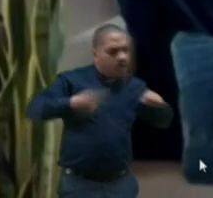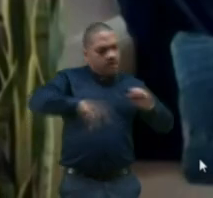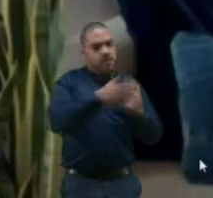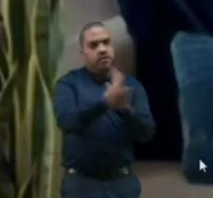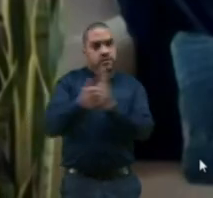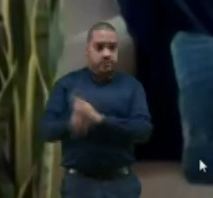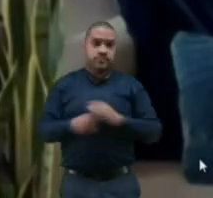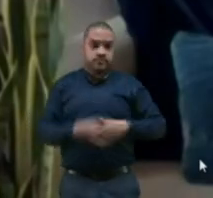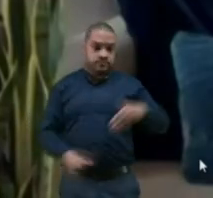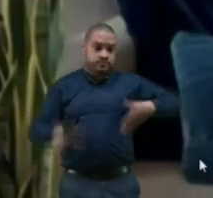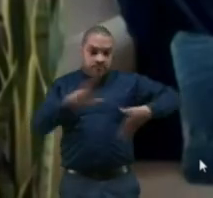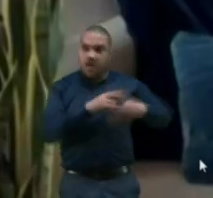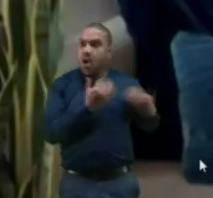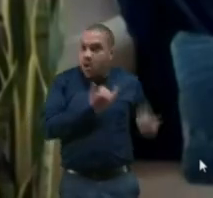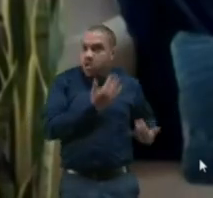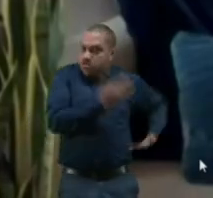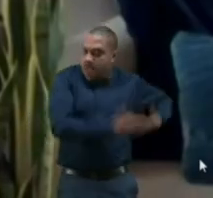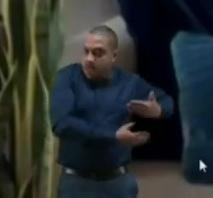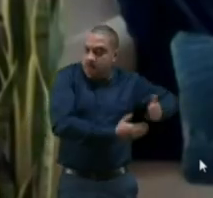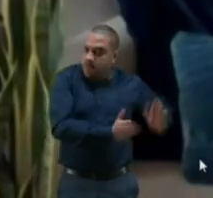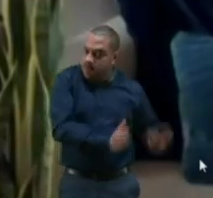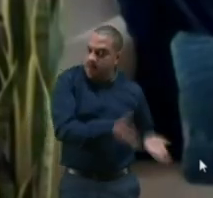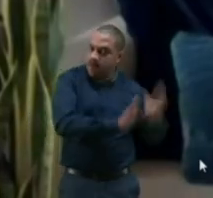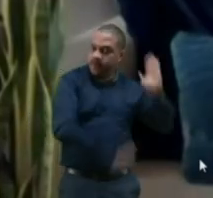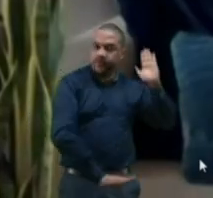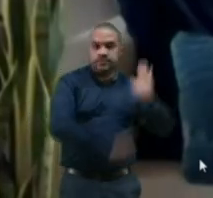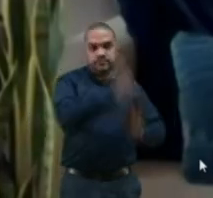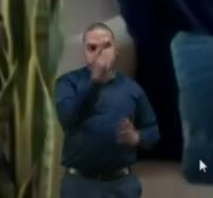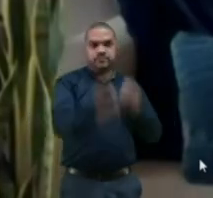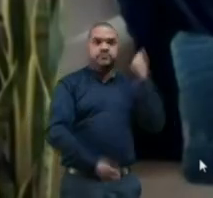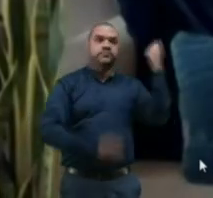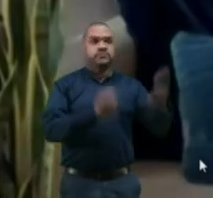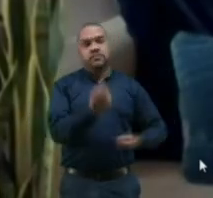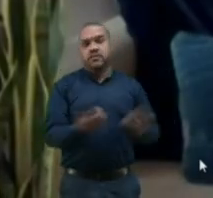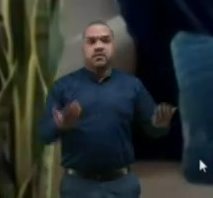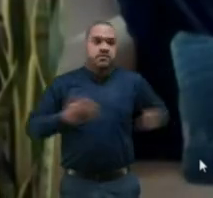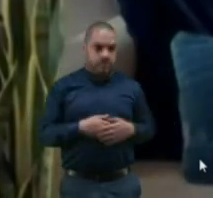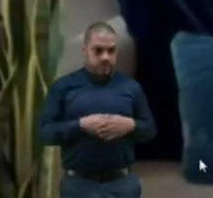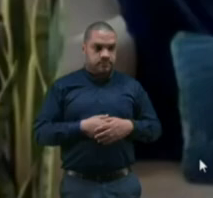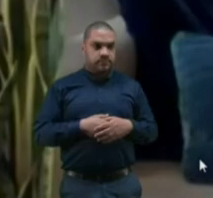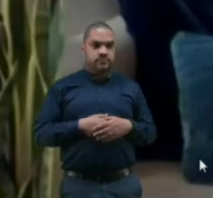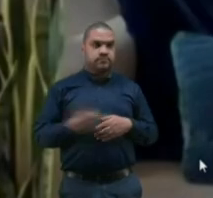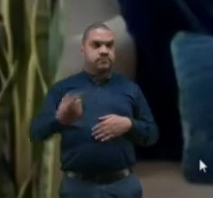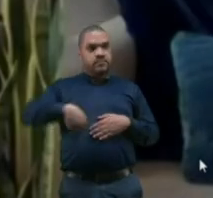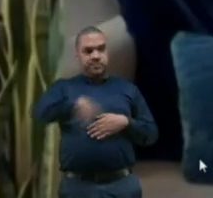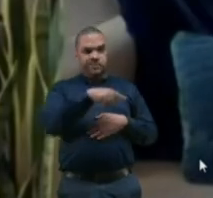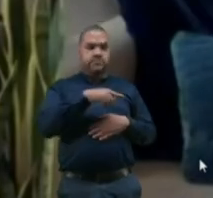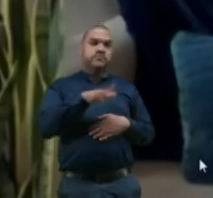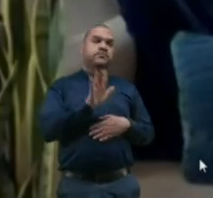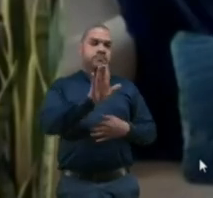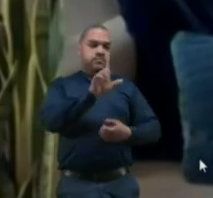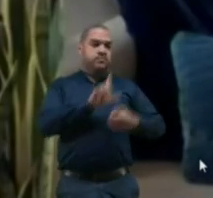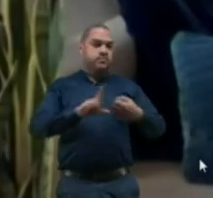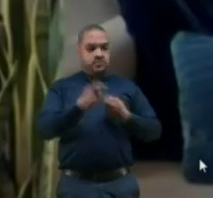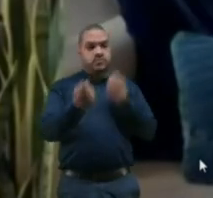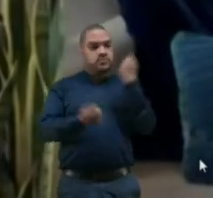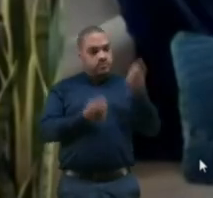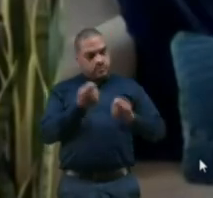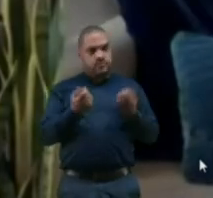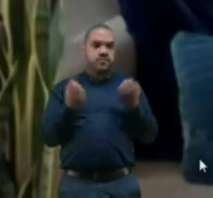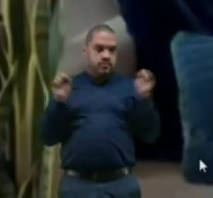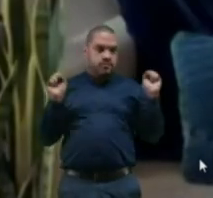mercado en crecimiento es un mercado grande es un mercado complejo que se necesita talento local para de darlo y ser